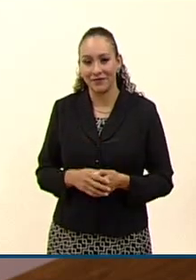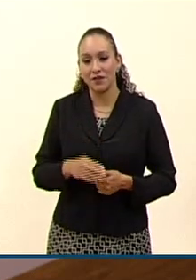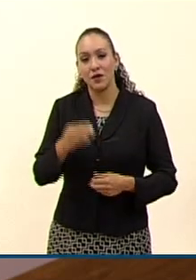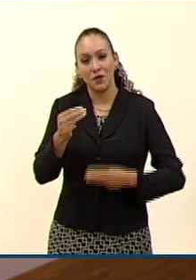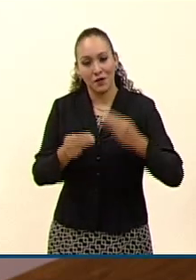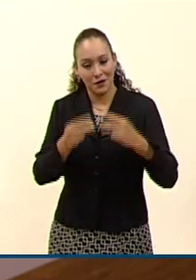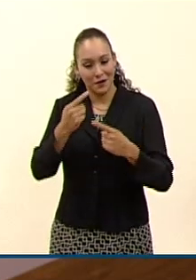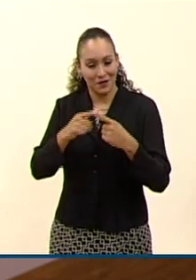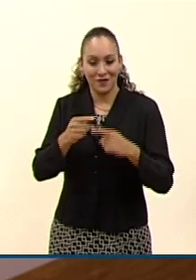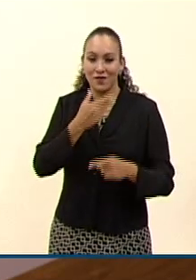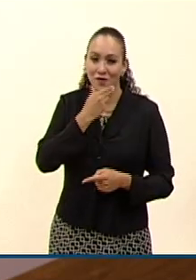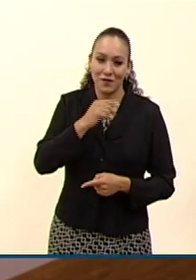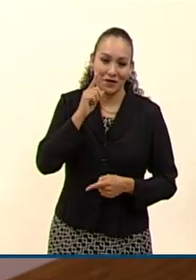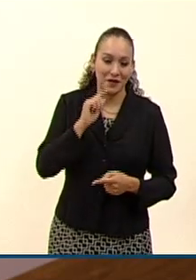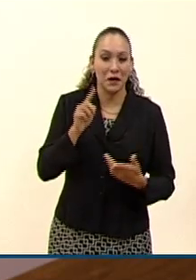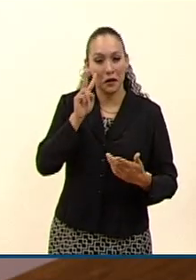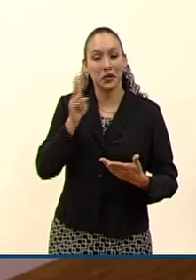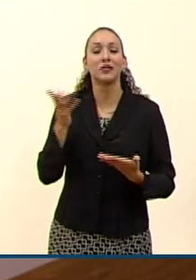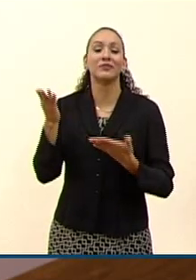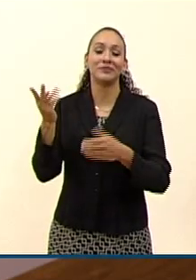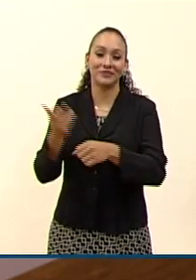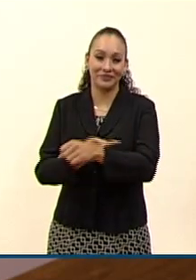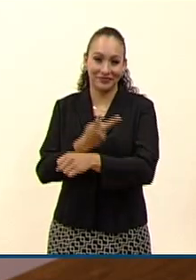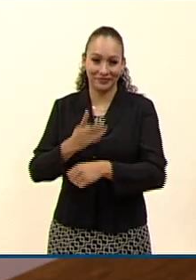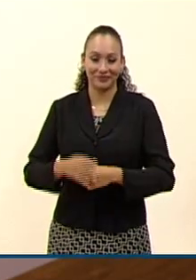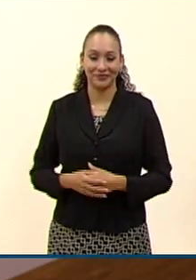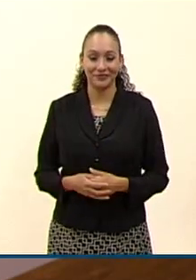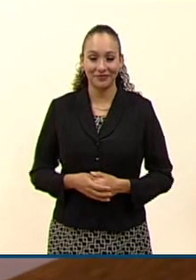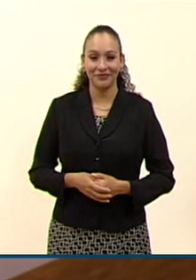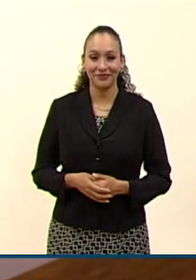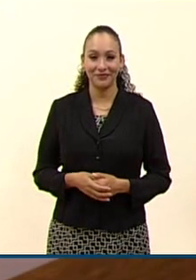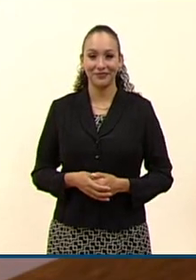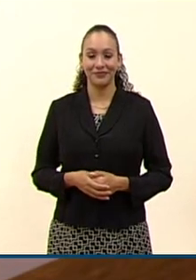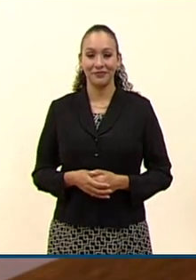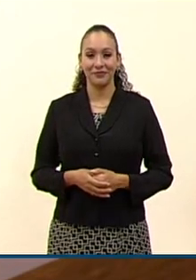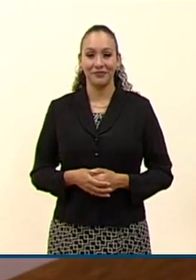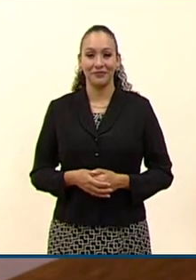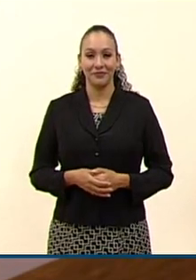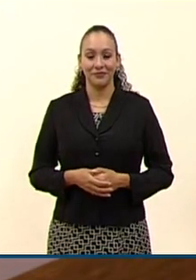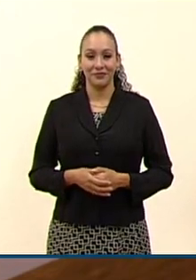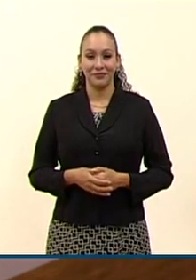los ministros en sesión de pleno. Muy buenas tardes, Mario. Adelante con tu reporte.